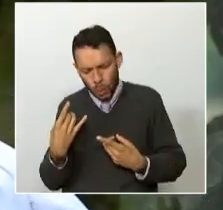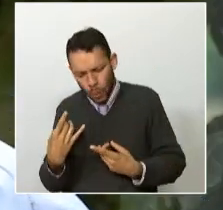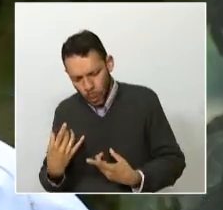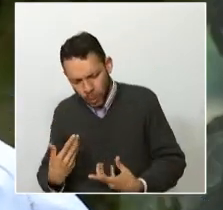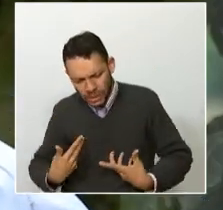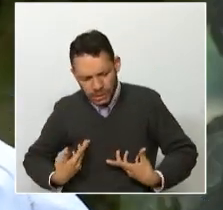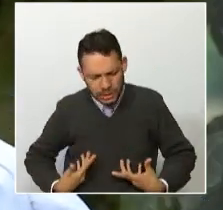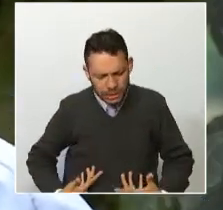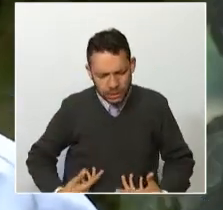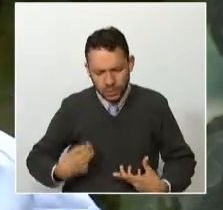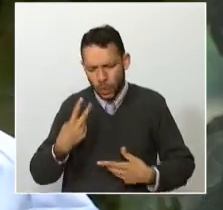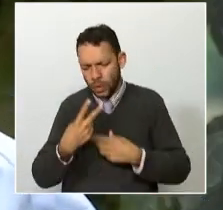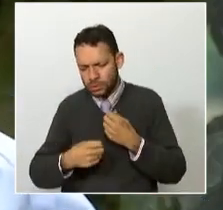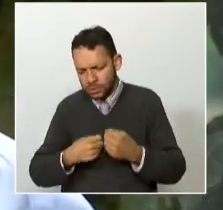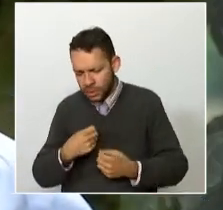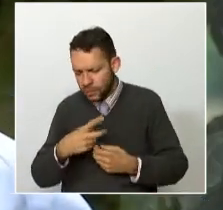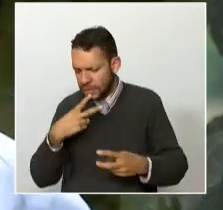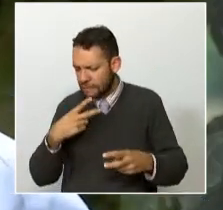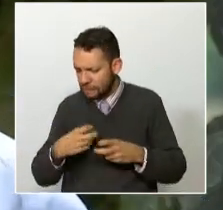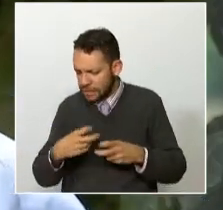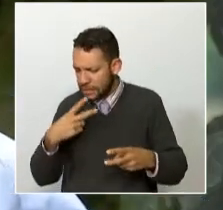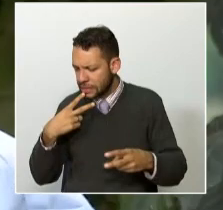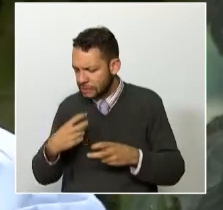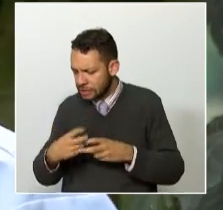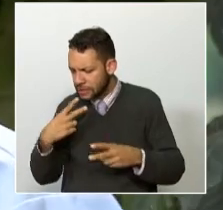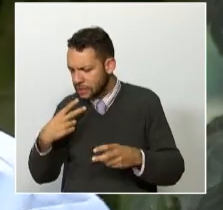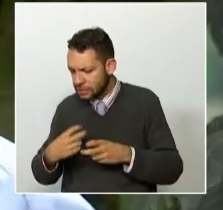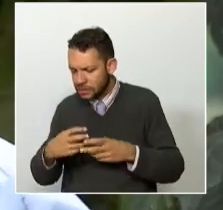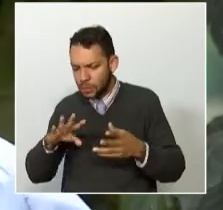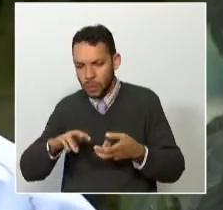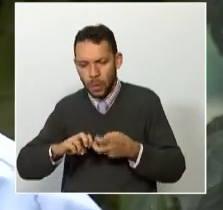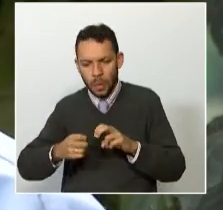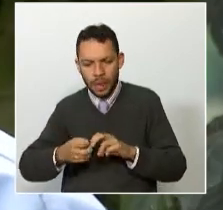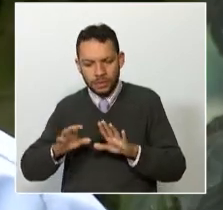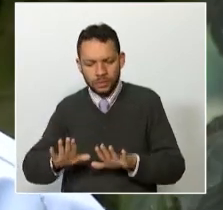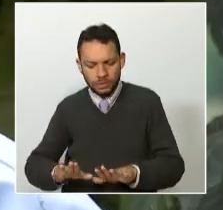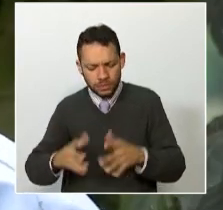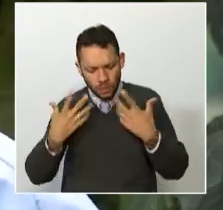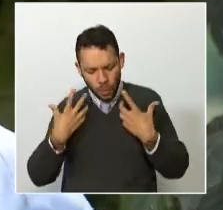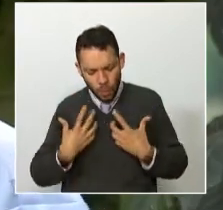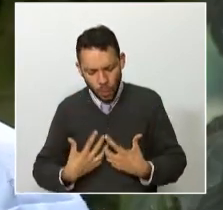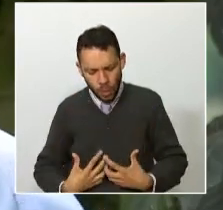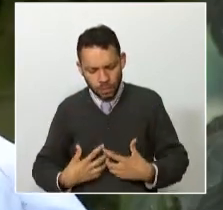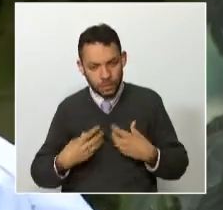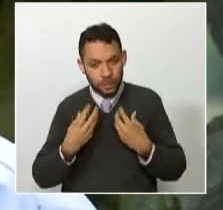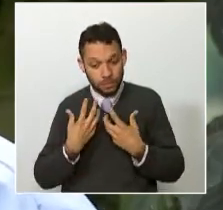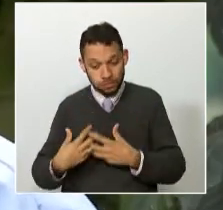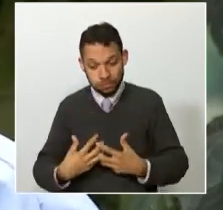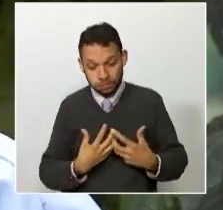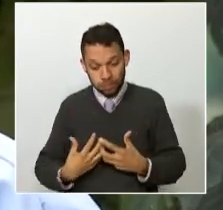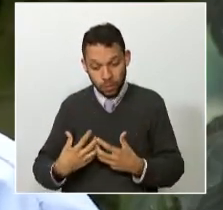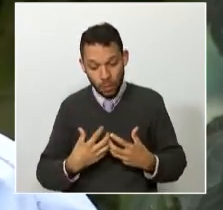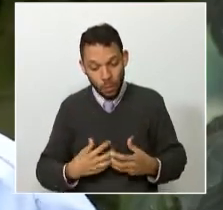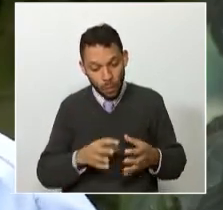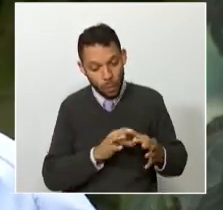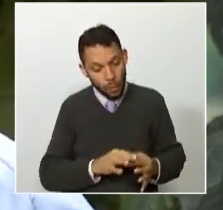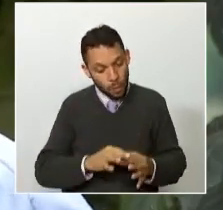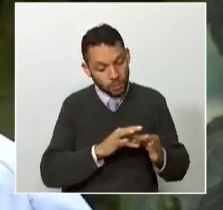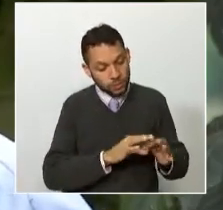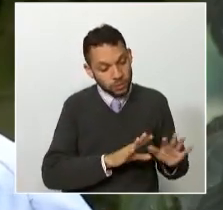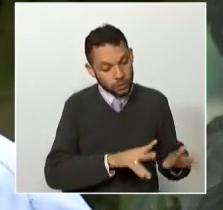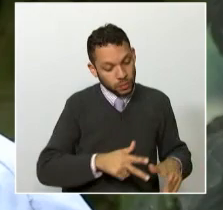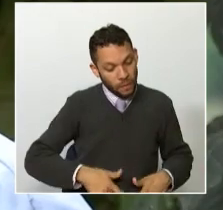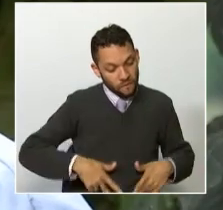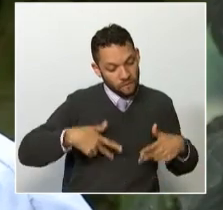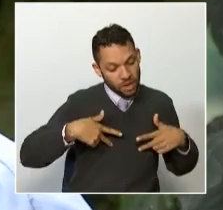más o menos 2 años de evolución. Vamos haciendo una historia integrativa, una historia de vida. Y en